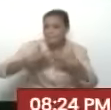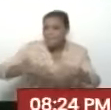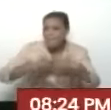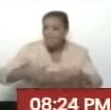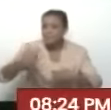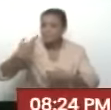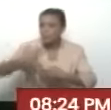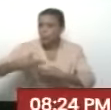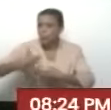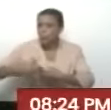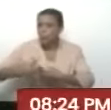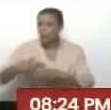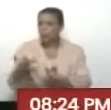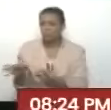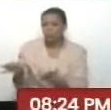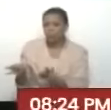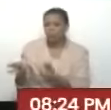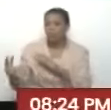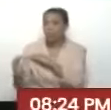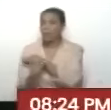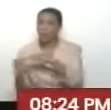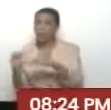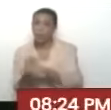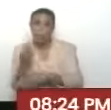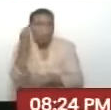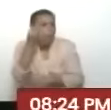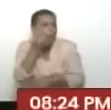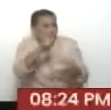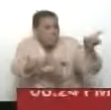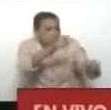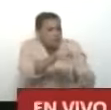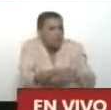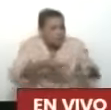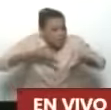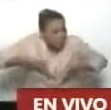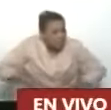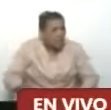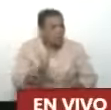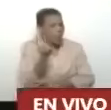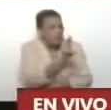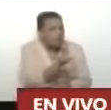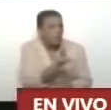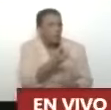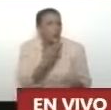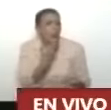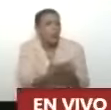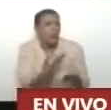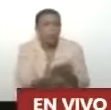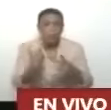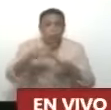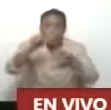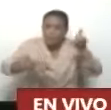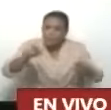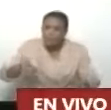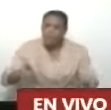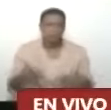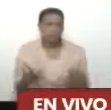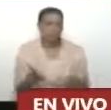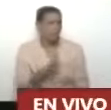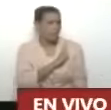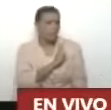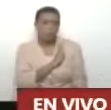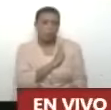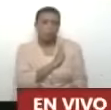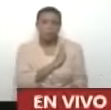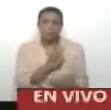presidente de la República Cooperativa de Guyana. ¿Cómo es posible que se hagan eco, no de los argumentos de otros venezolanos o no de los argumentos nuestros, les